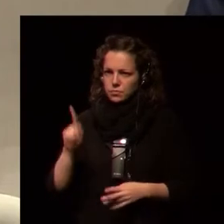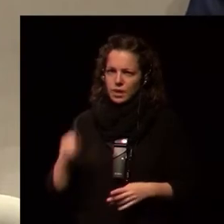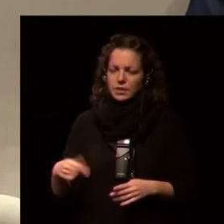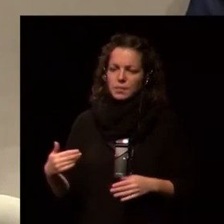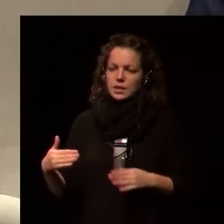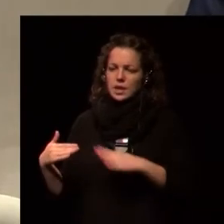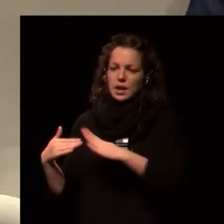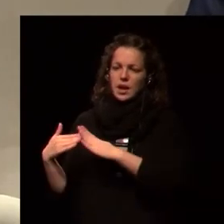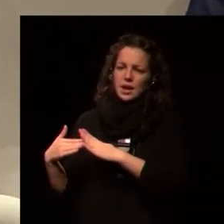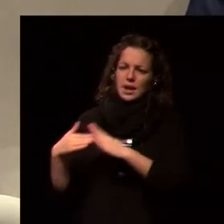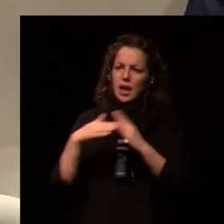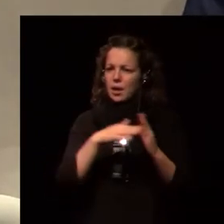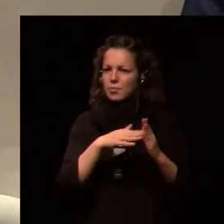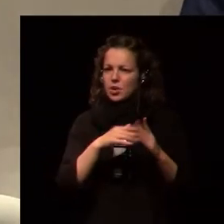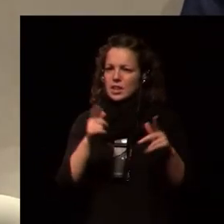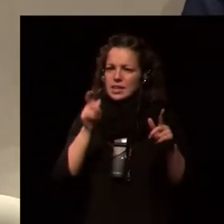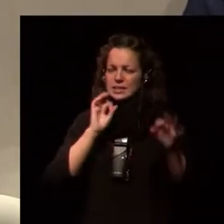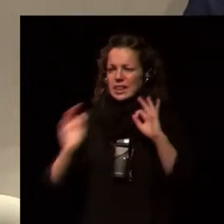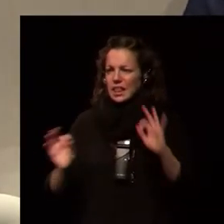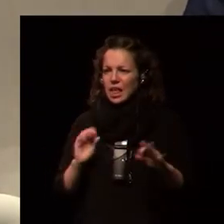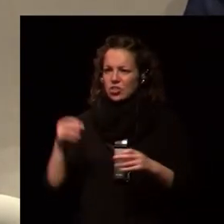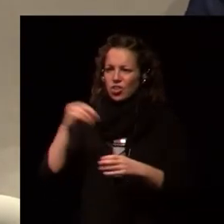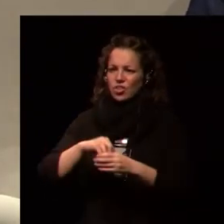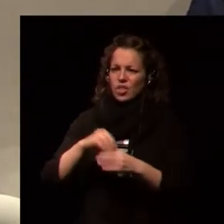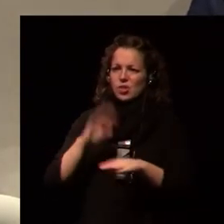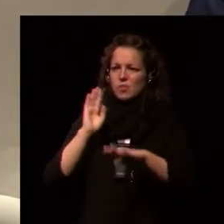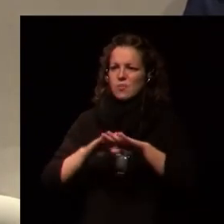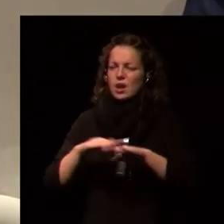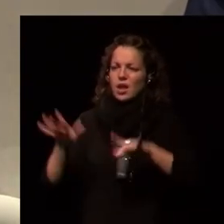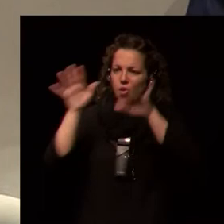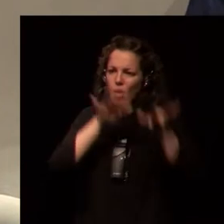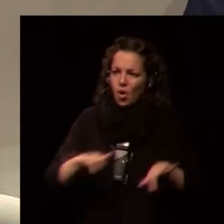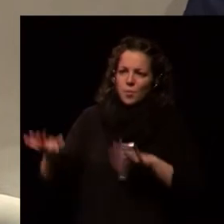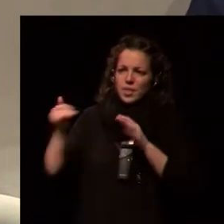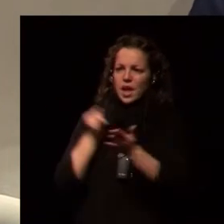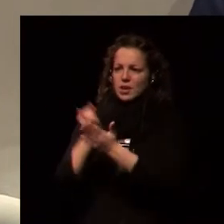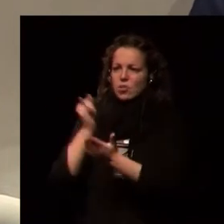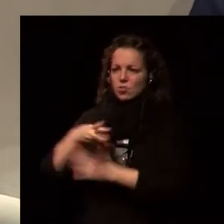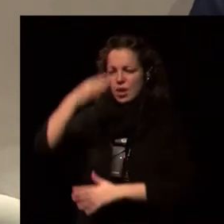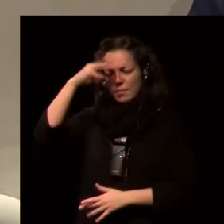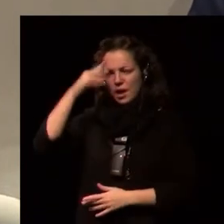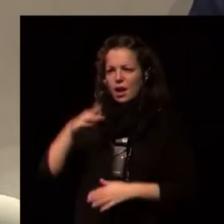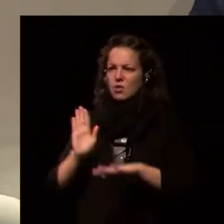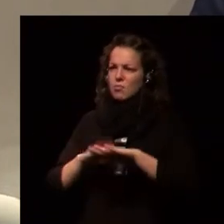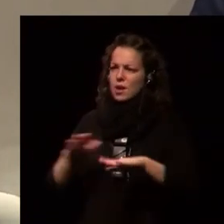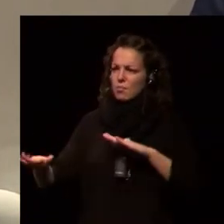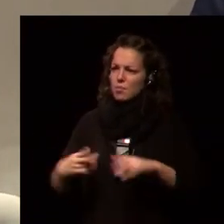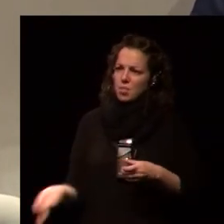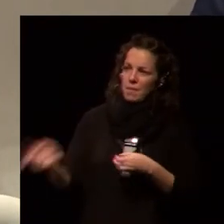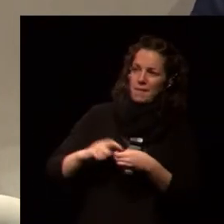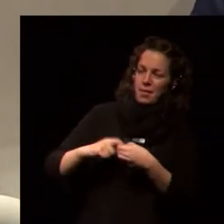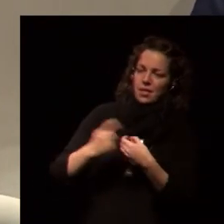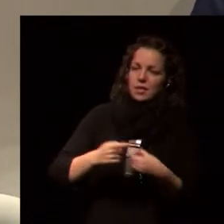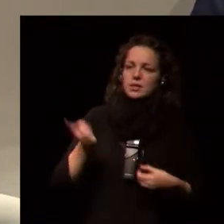camionetas intentando convencer a los agricultores mexicanos a unirse al movimiento. Estaban en un